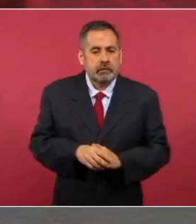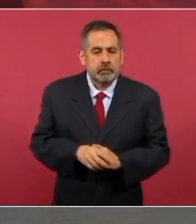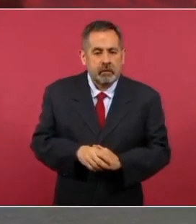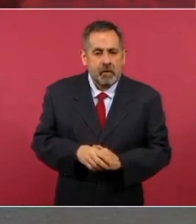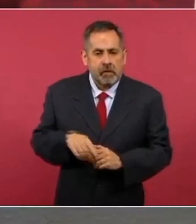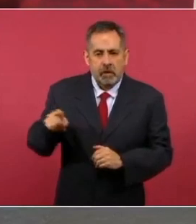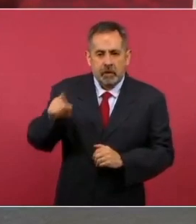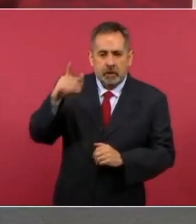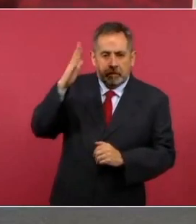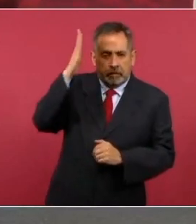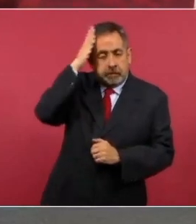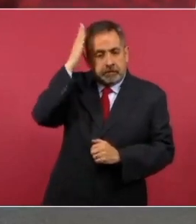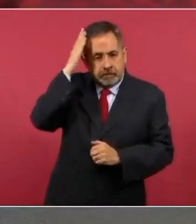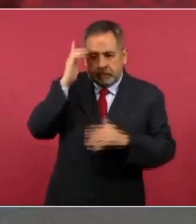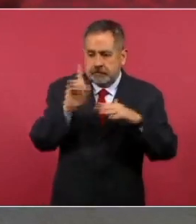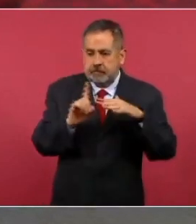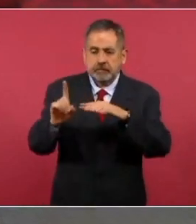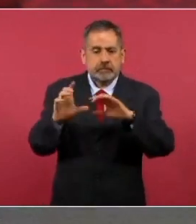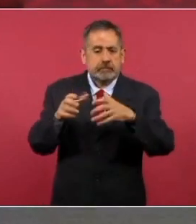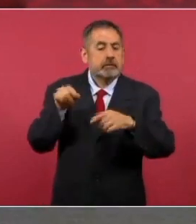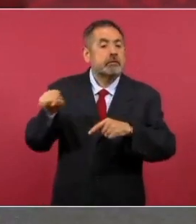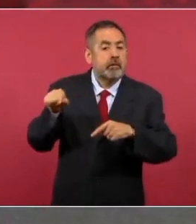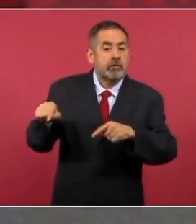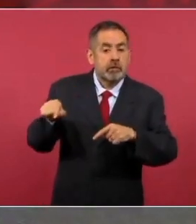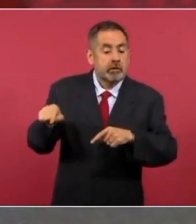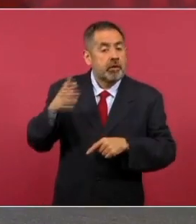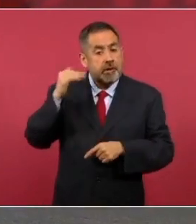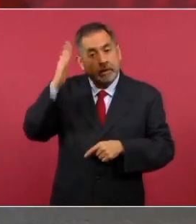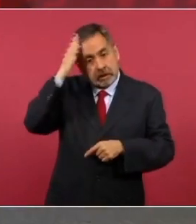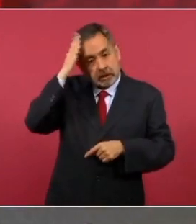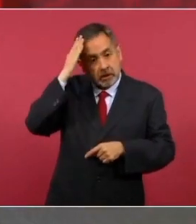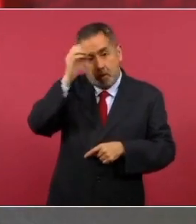dirigente, líder de opinión pública.